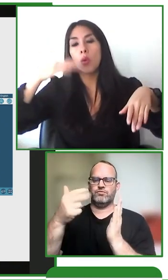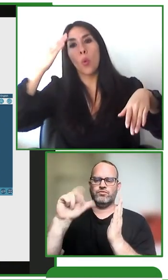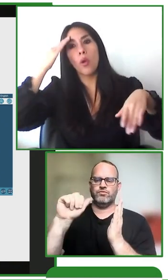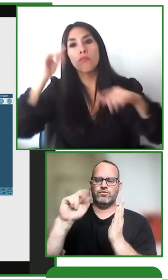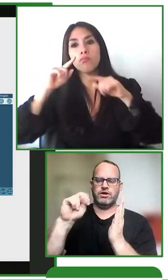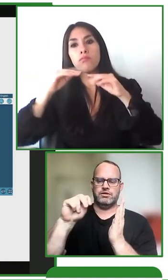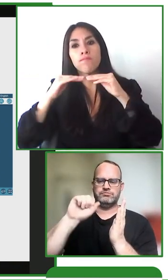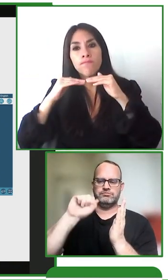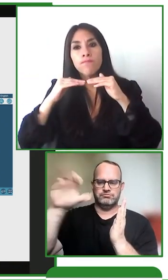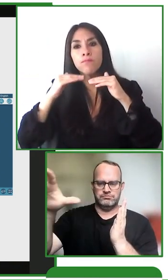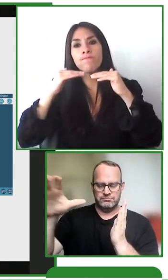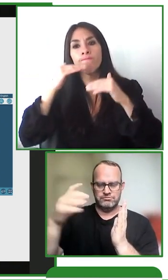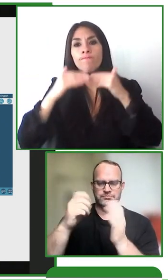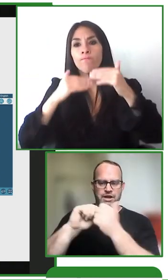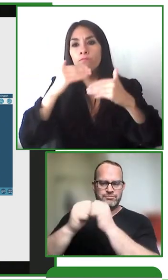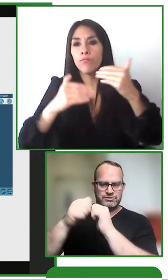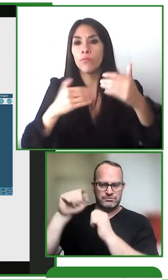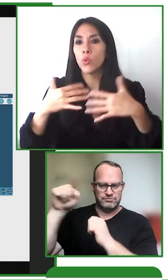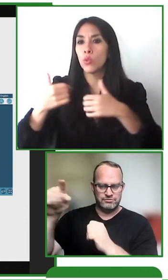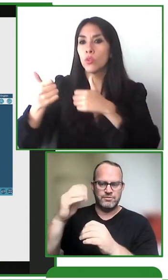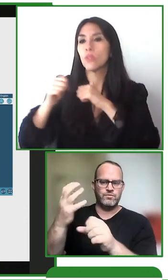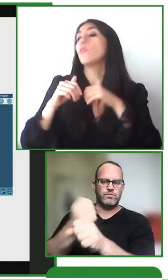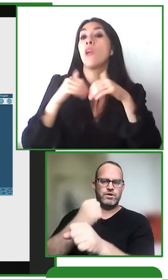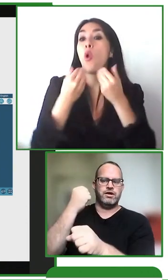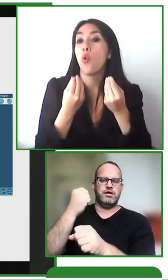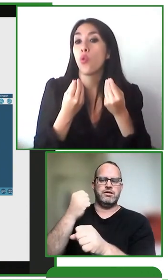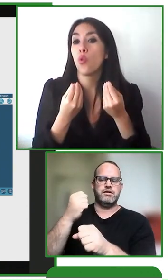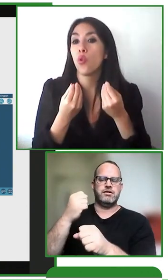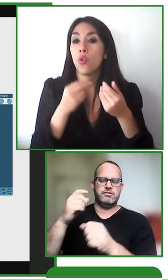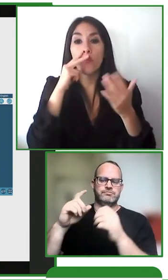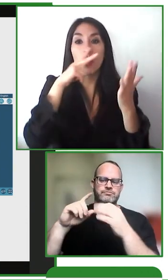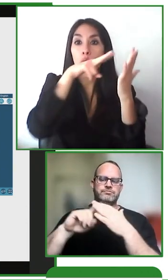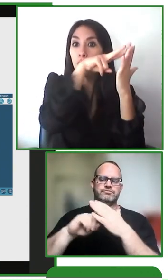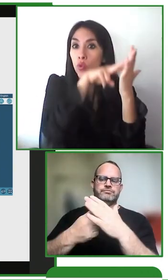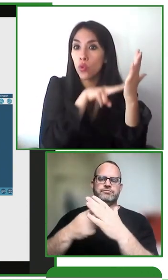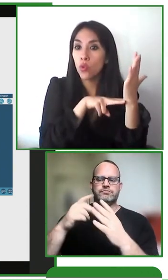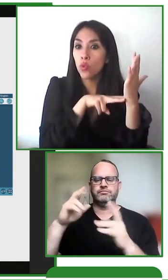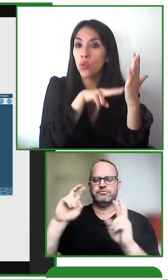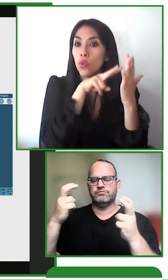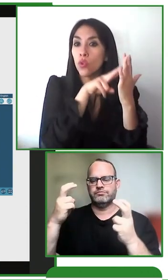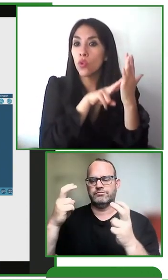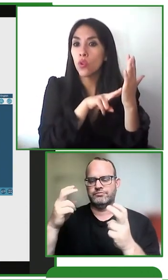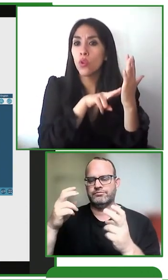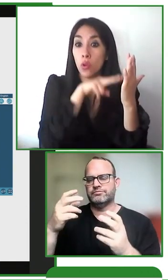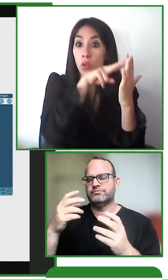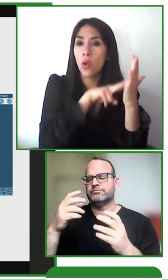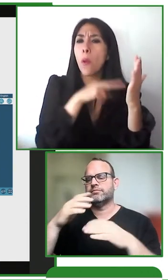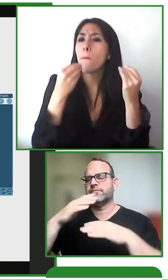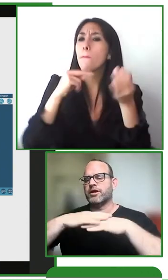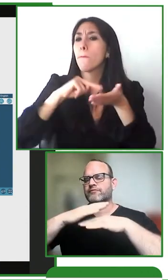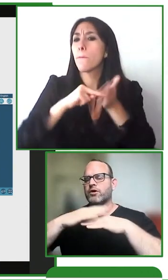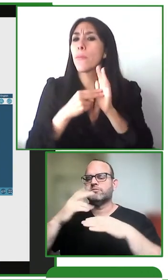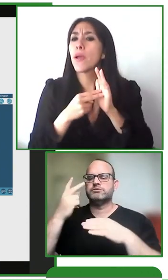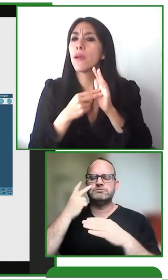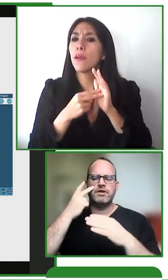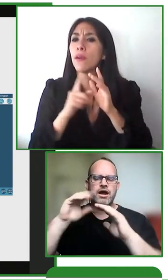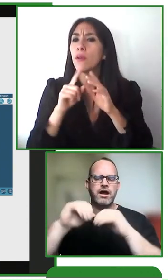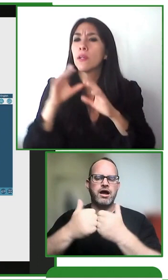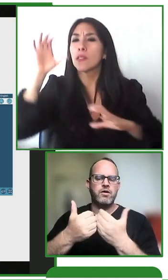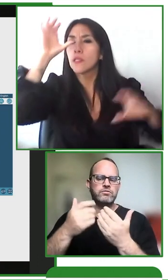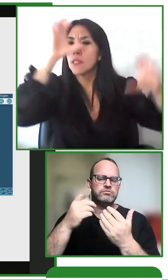para la lectura, lo que implica buscar tecnologías donde se tienen